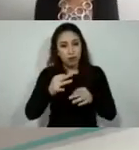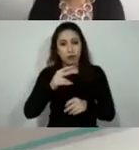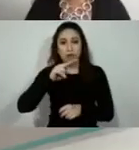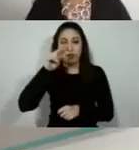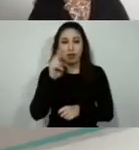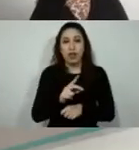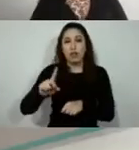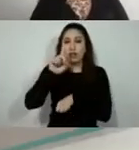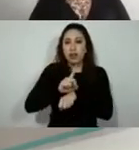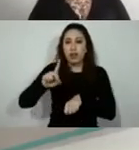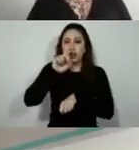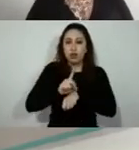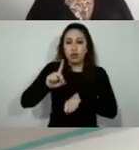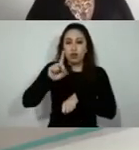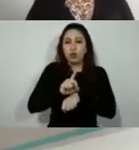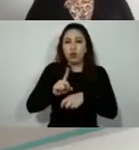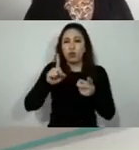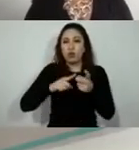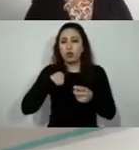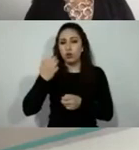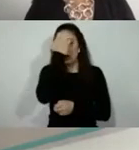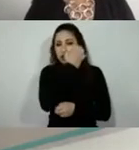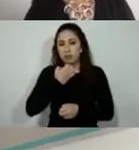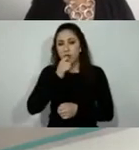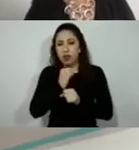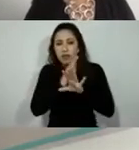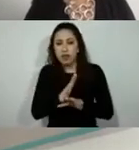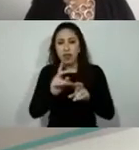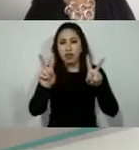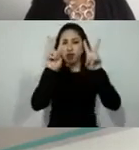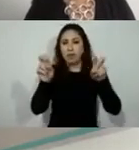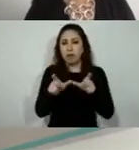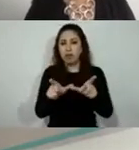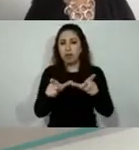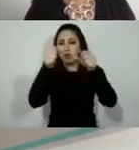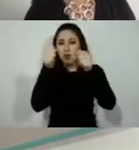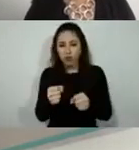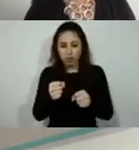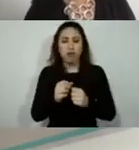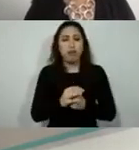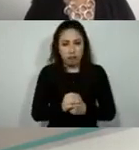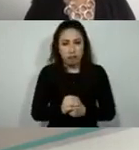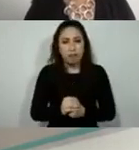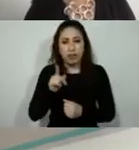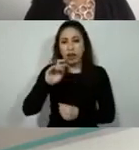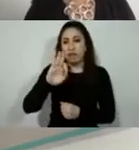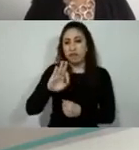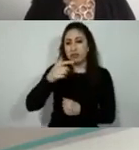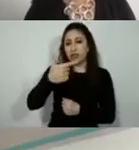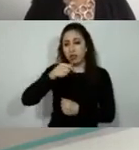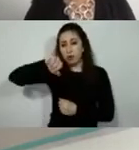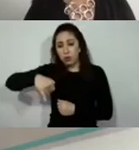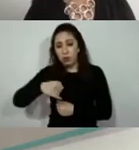todos los aquí presentes, pues de datos que aporta la Fiscalía General de